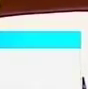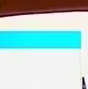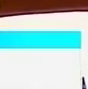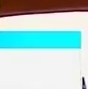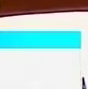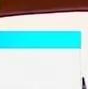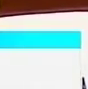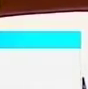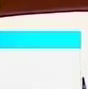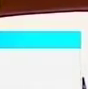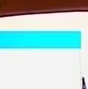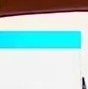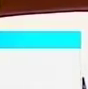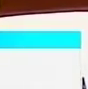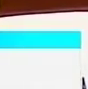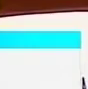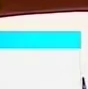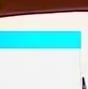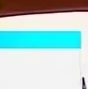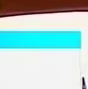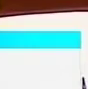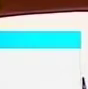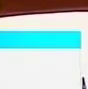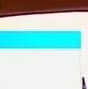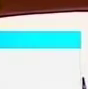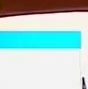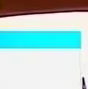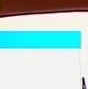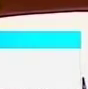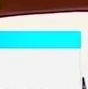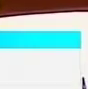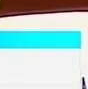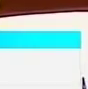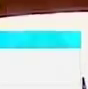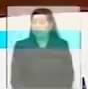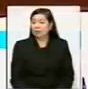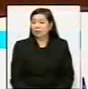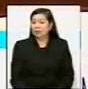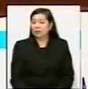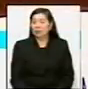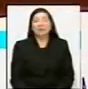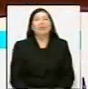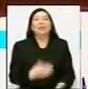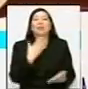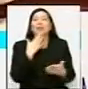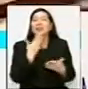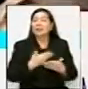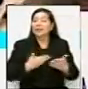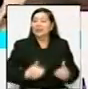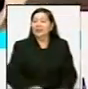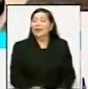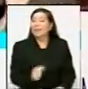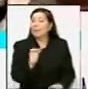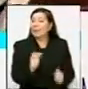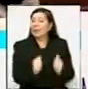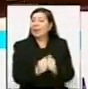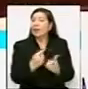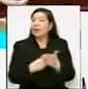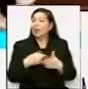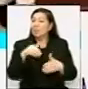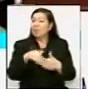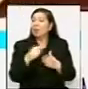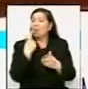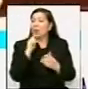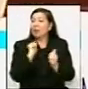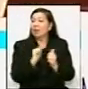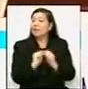y vivir fortalecidos no solamente en tiempos de campaña, presidenta, sino también en tiempos donde ya las personas por las que han votado, por